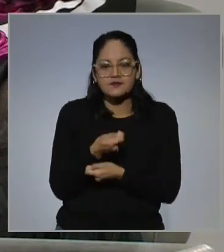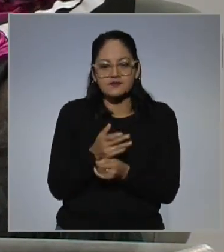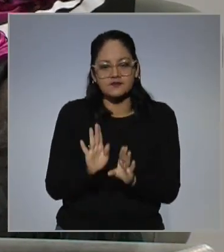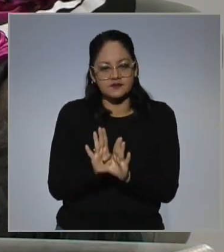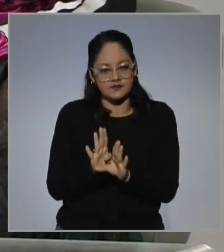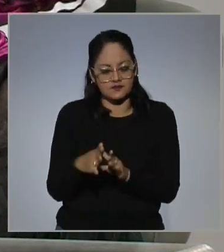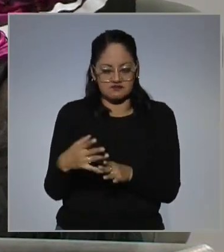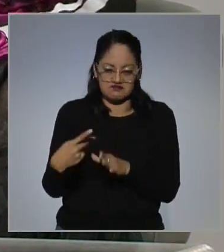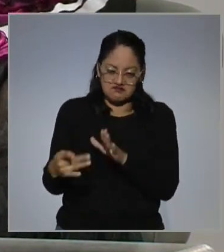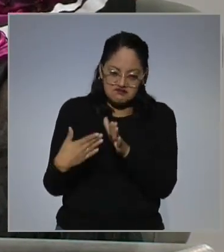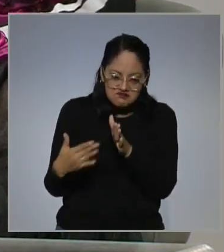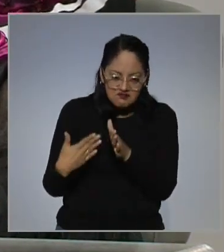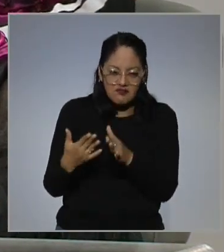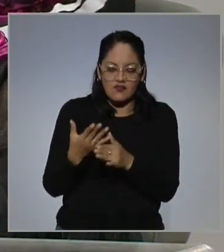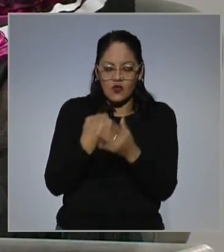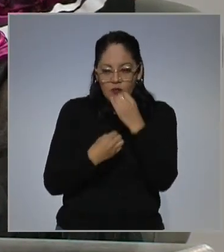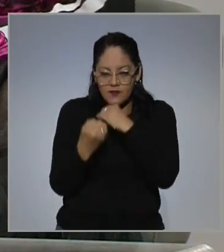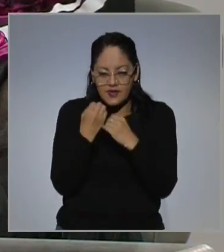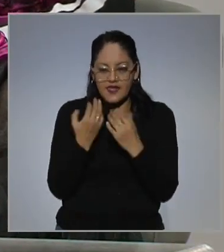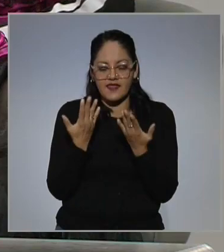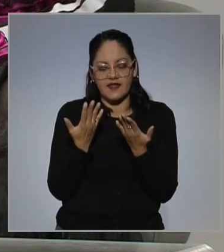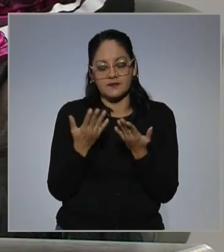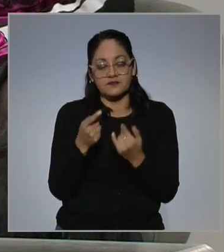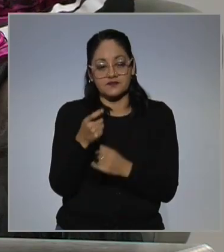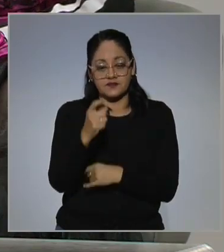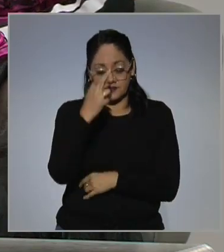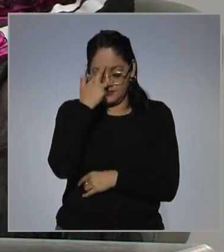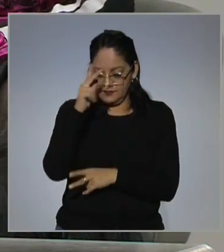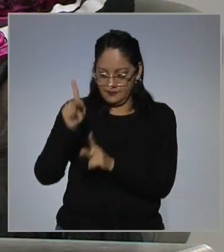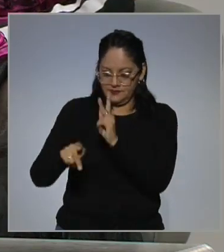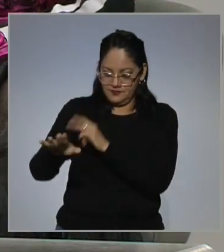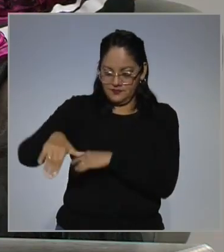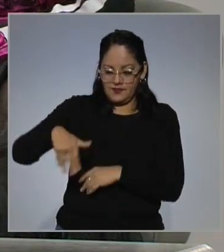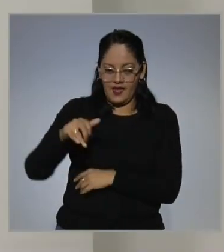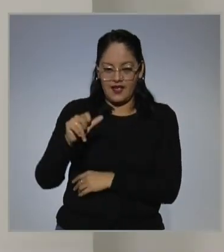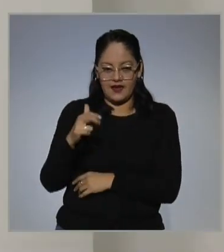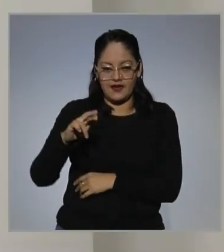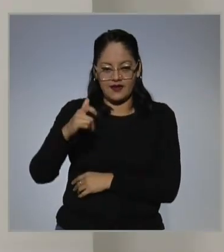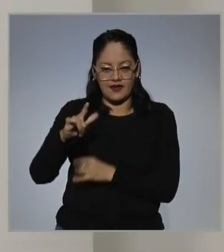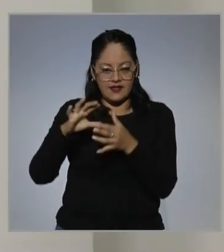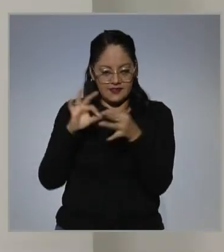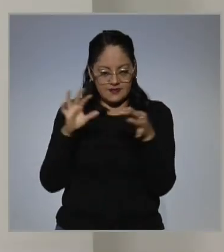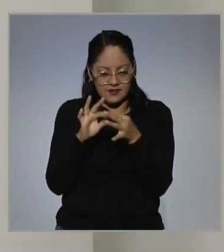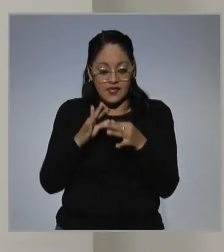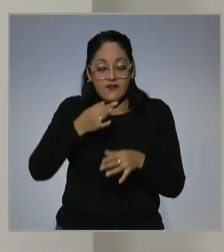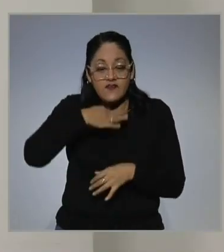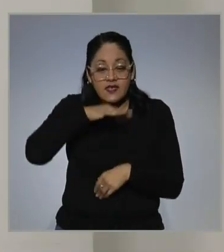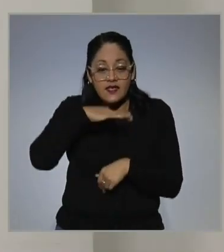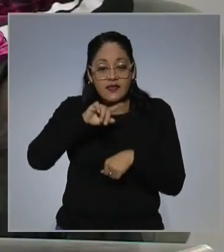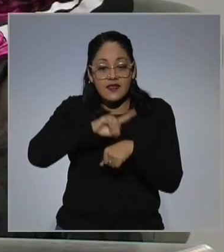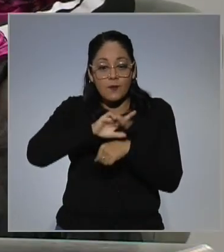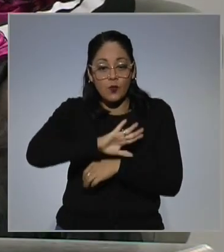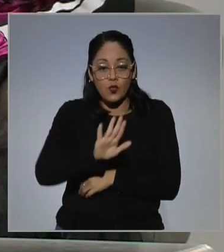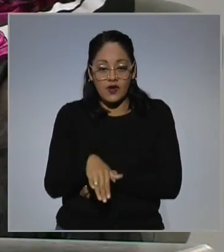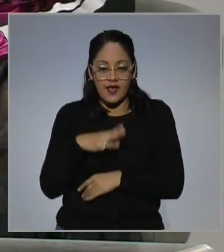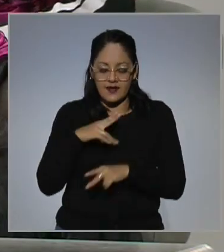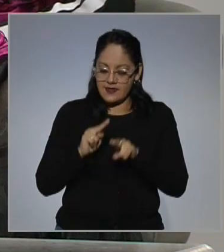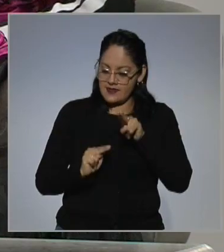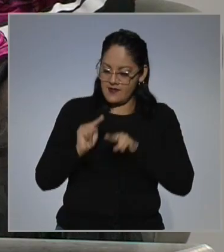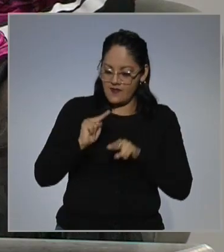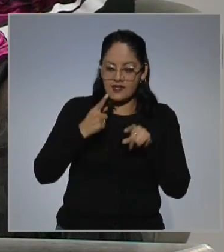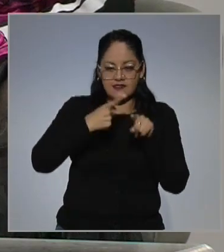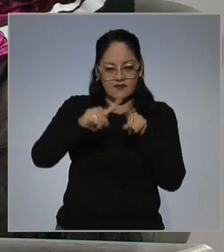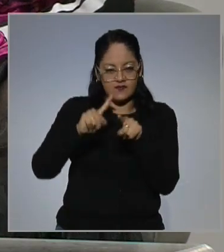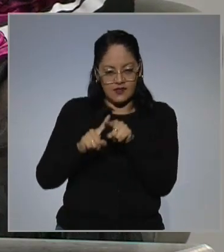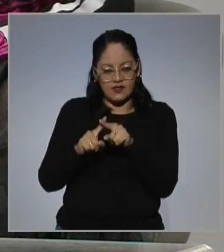de la gastronomía. Y me gustaría como retomar un poco lo que decía Argel, porque creo que la fiesta de muertos tiene muchos niveles y